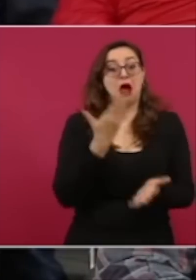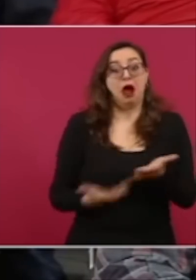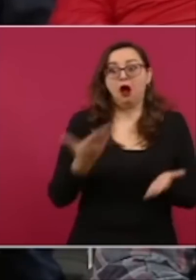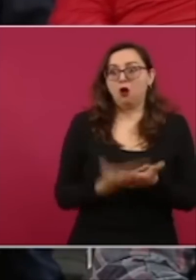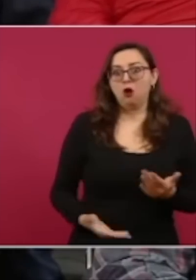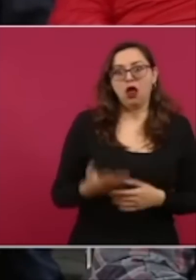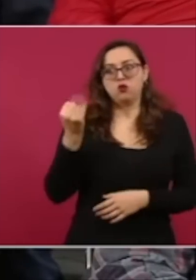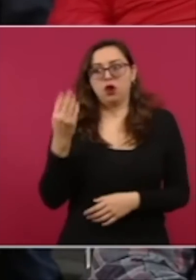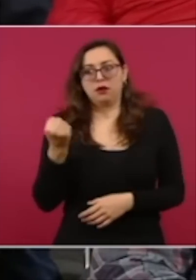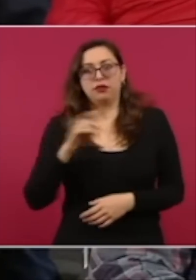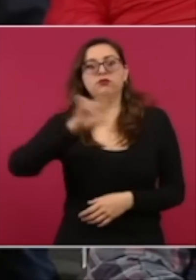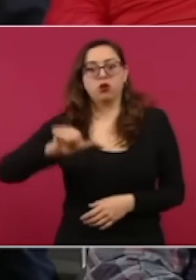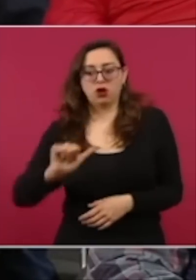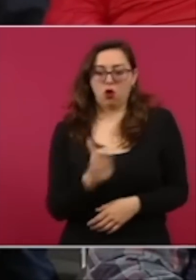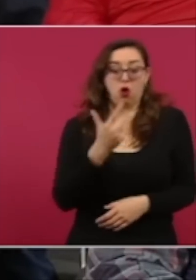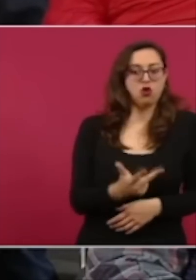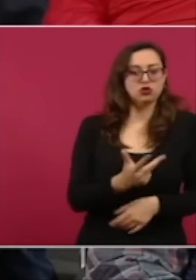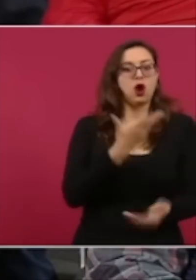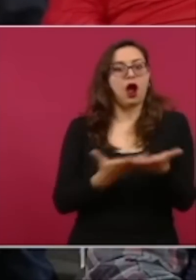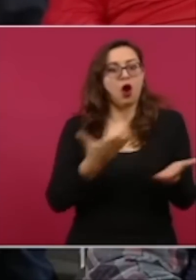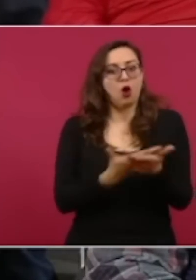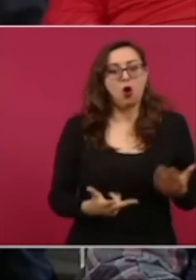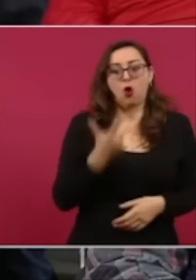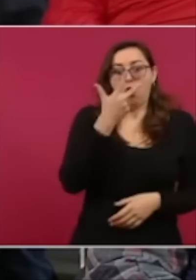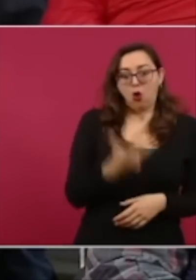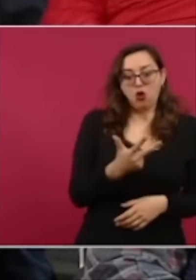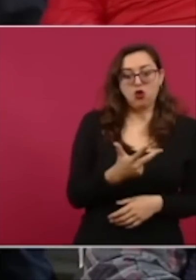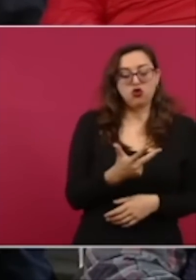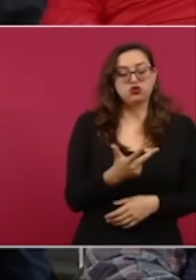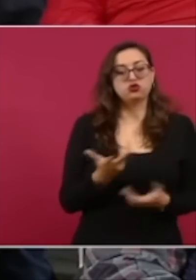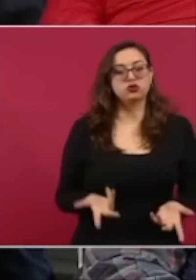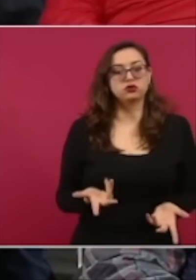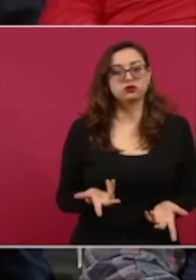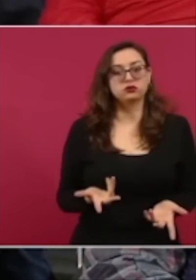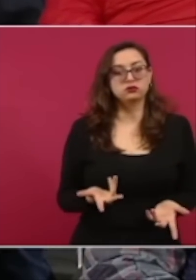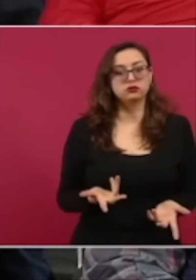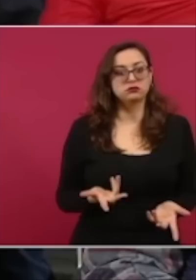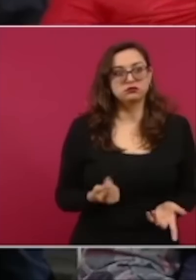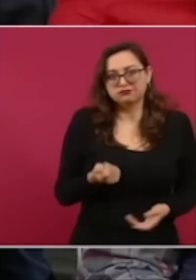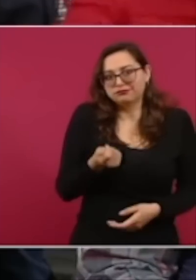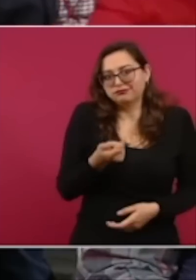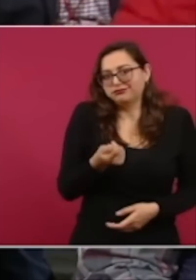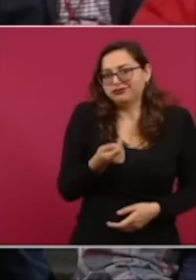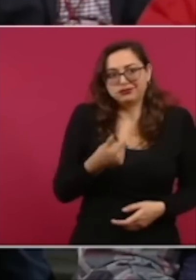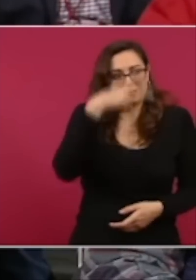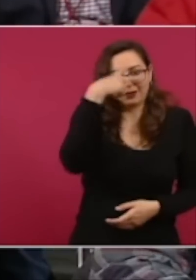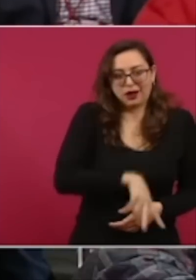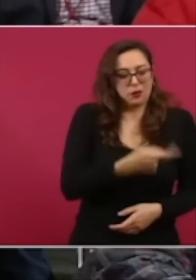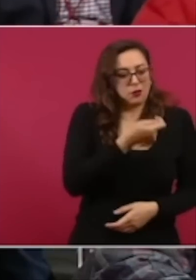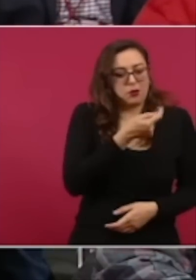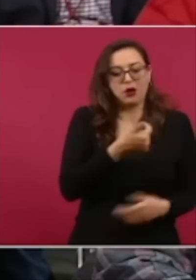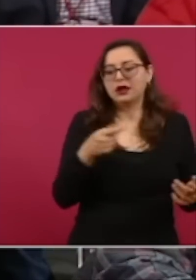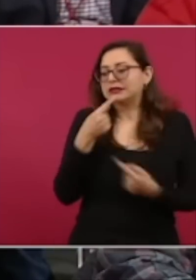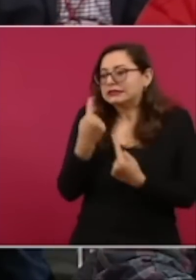bajó a ocho. Hoy en la cancha hay ocho jugadores, puede haber no nacidos en México y los demás mexicanos, son muy pocos. Imagínese usted los niños que